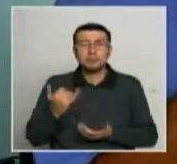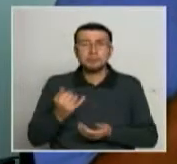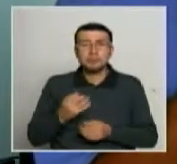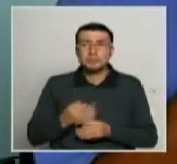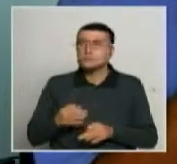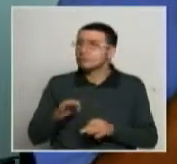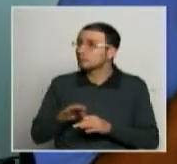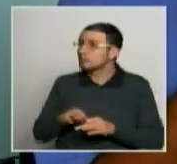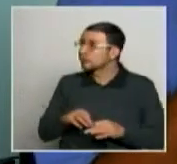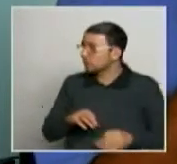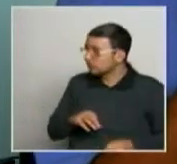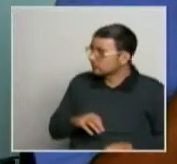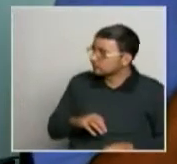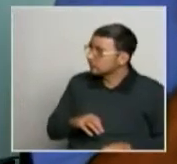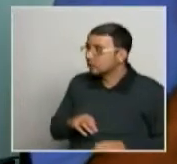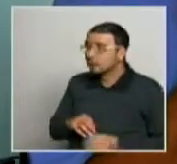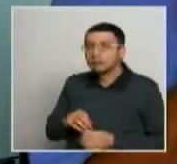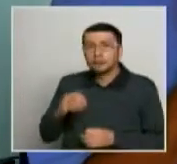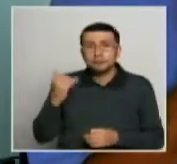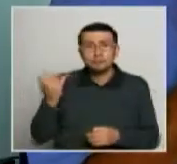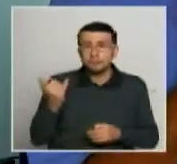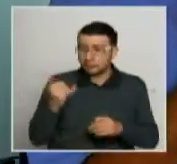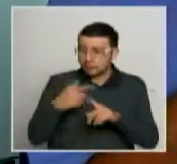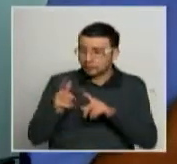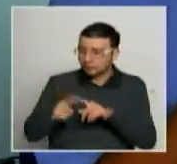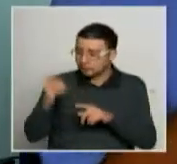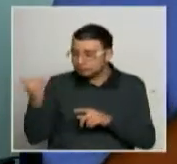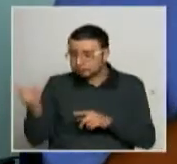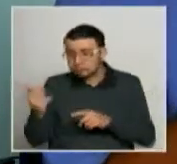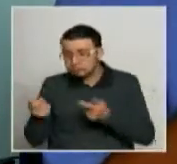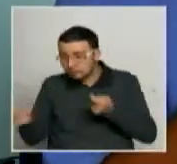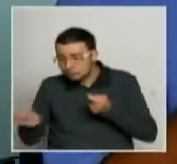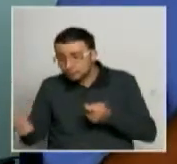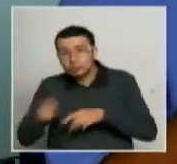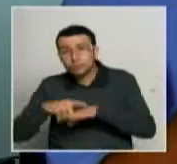antiguos que han dejado obstrucciones